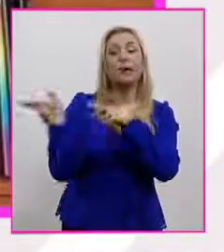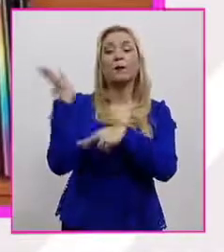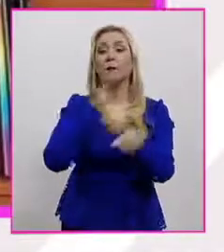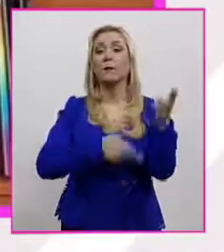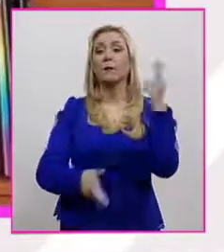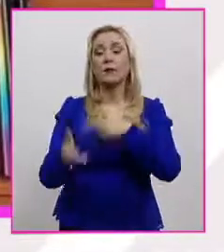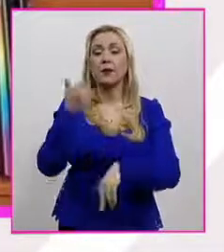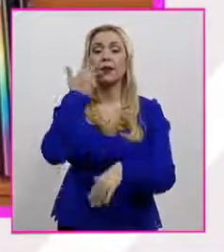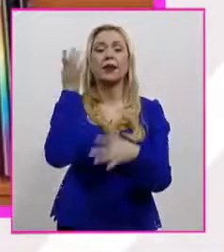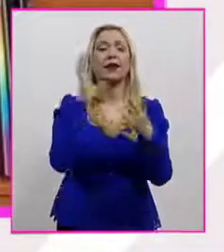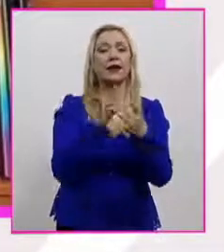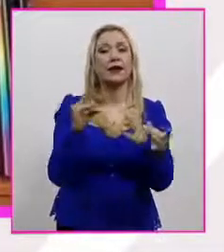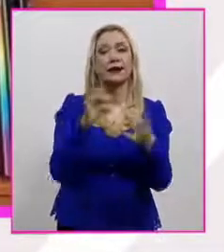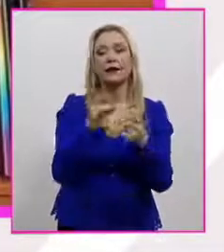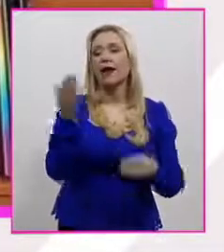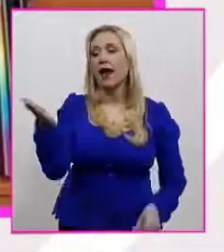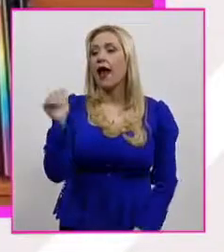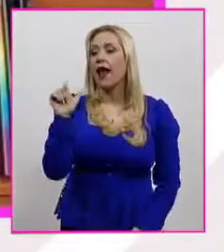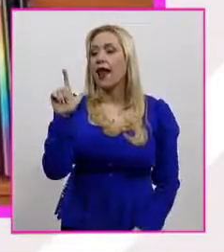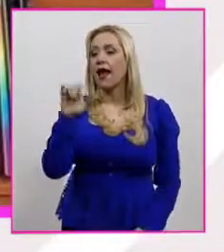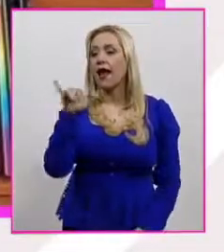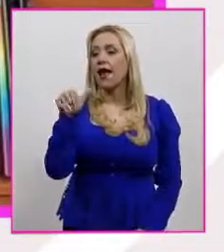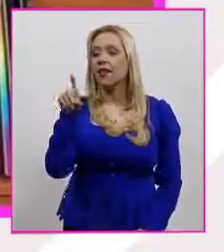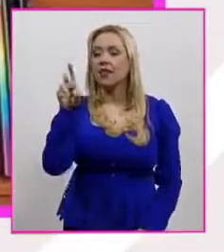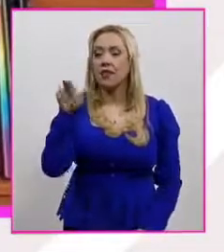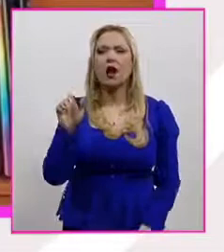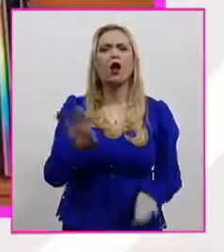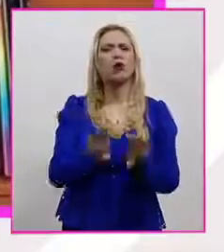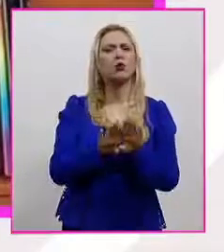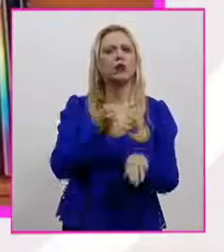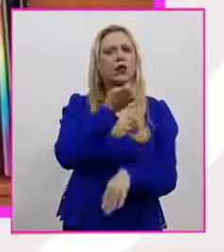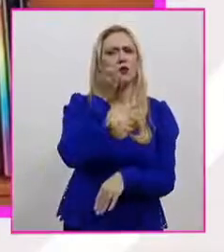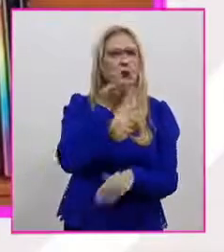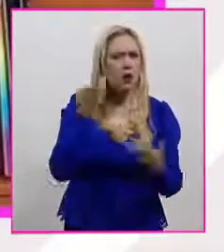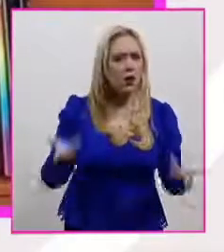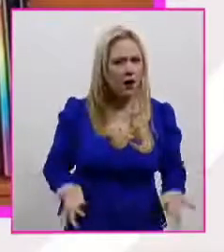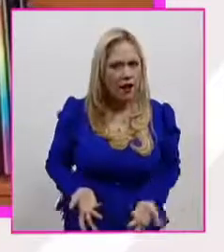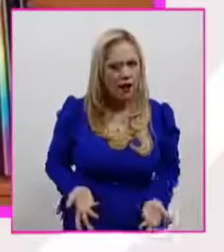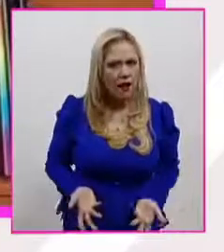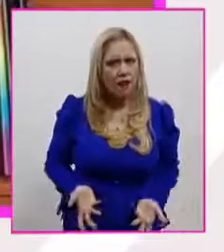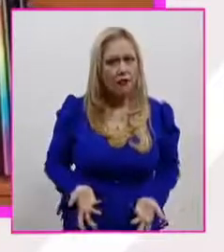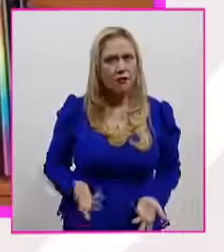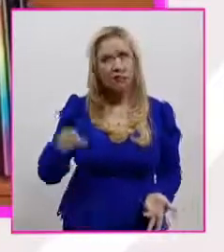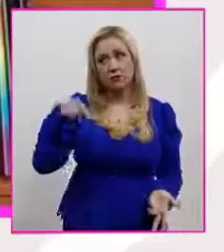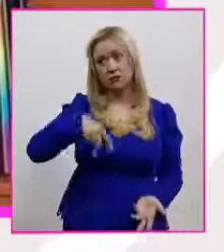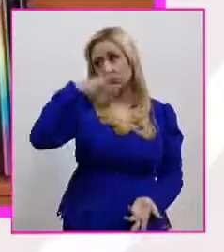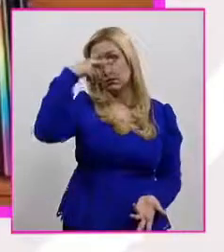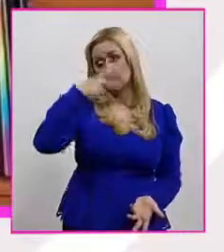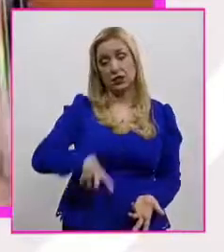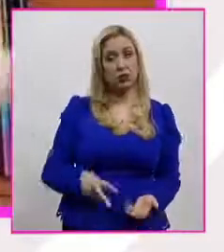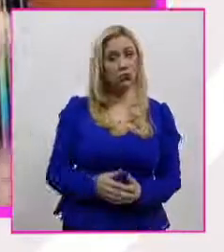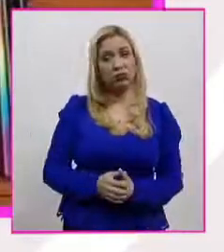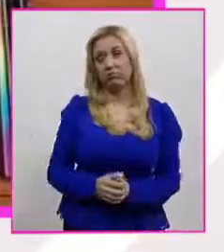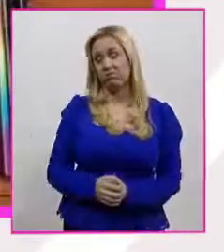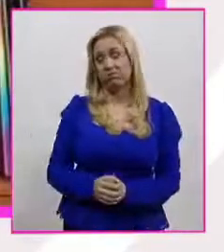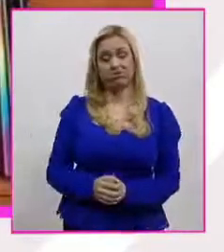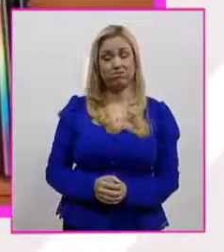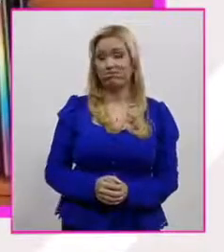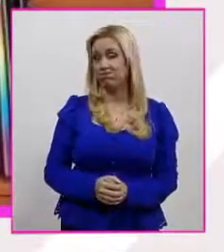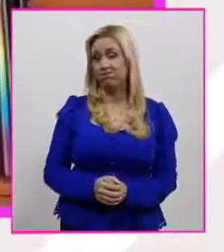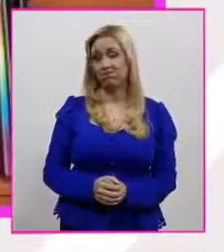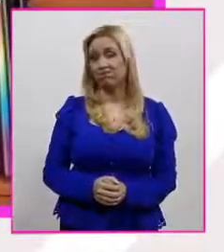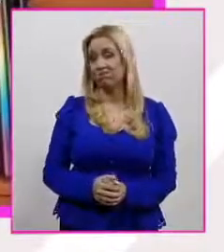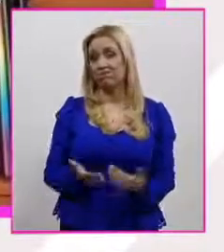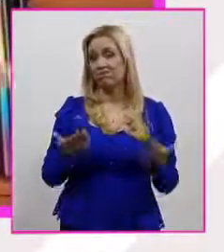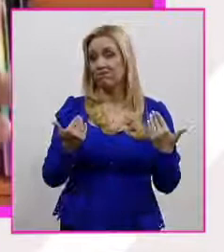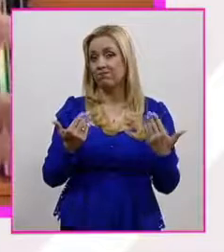regreso me gustaría regresar con Ale sobre el tema del sistema educativo, porque si bien México no tuvimos, como bien decía Luis hace un